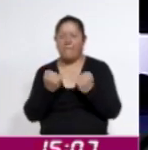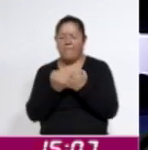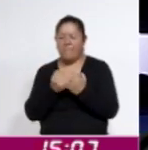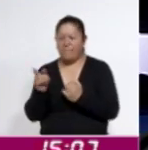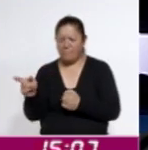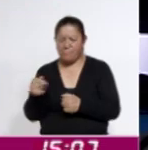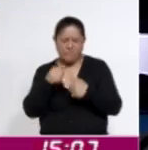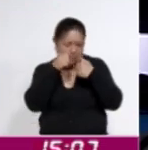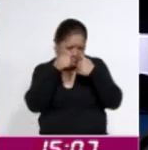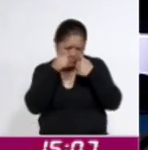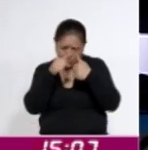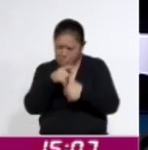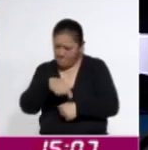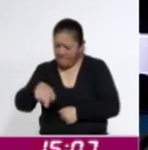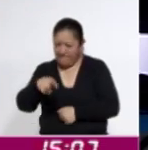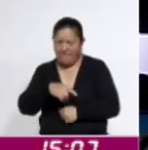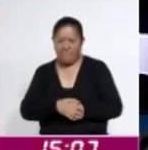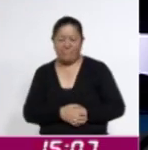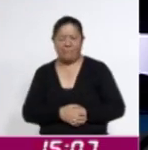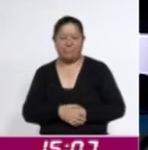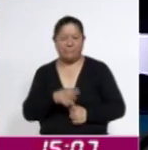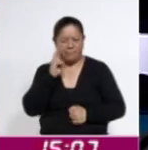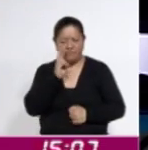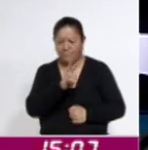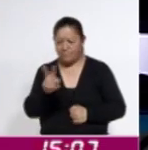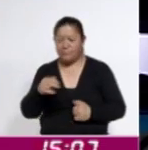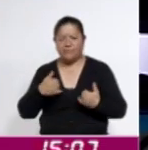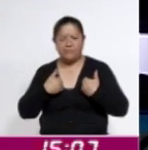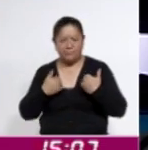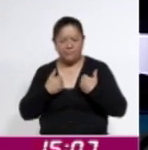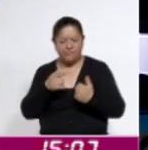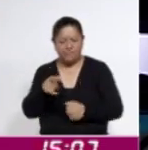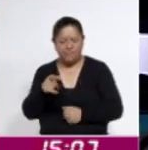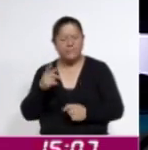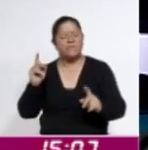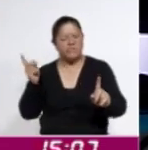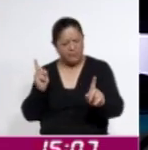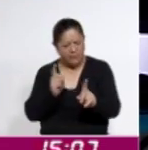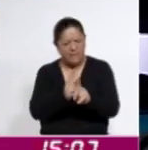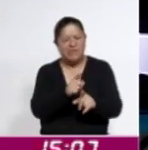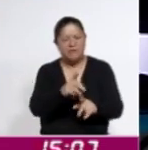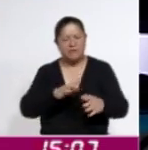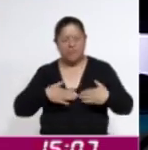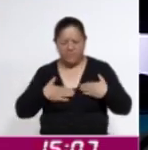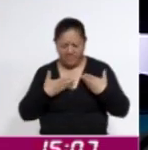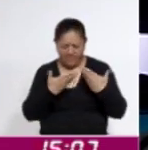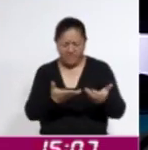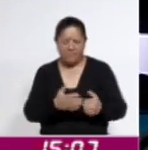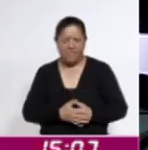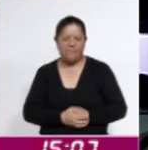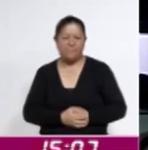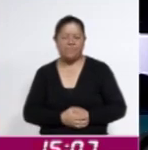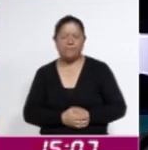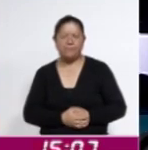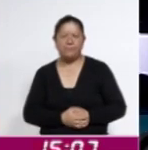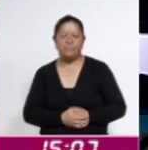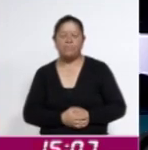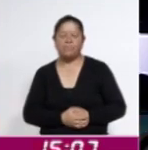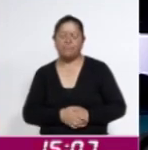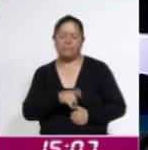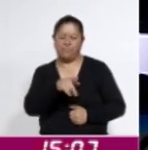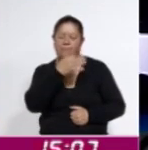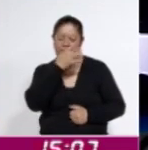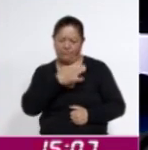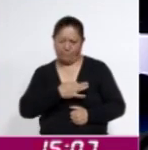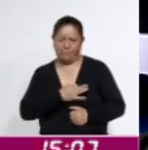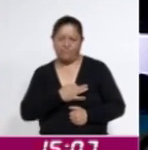problemas, ver a los jovencitos, que se acerquen a ellos y también les den toda la confianza para que puedan reportar cualquier